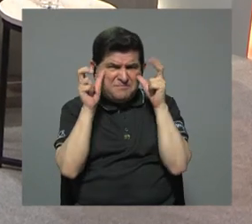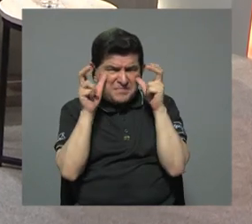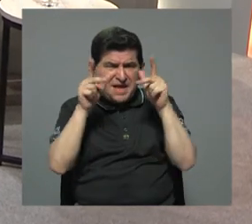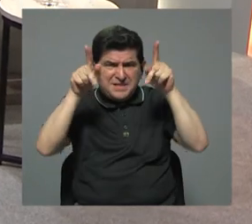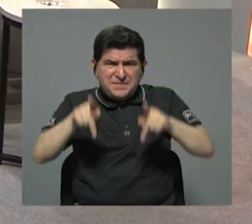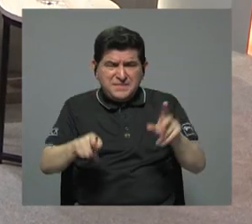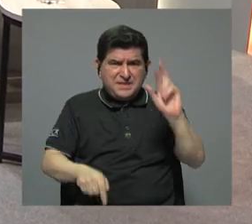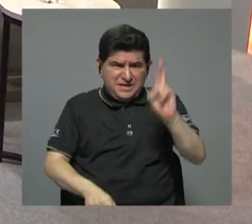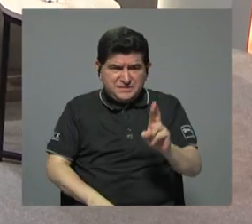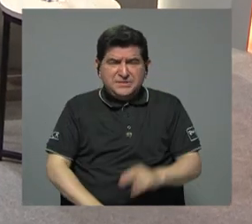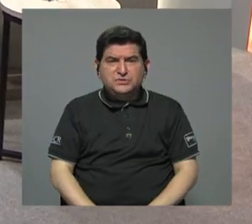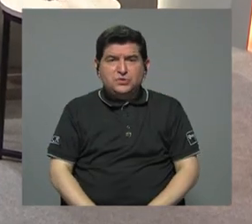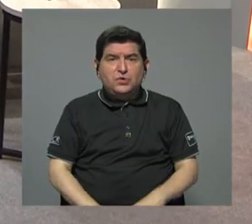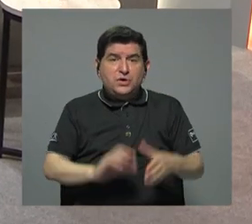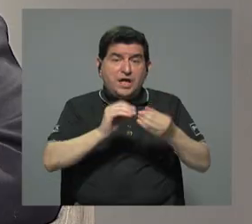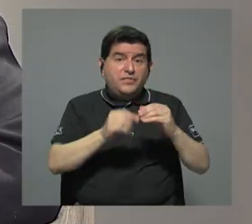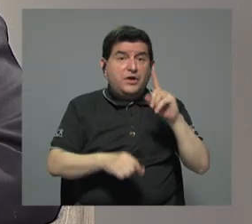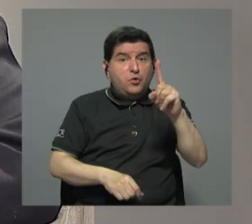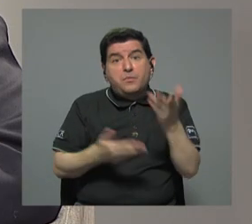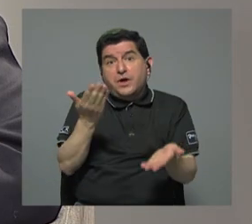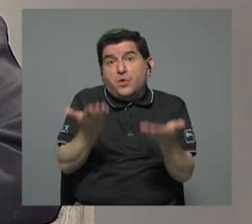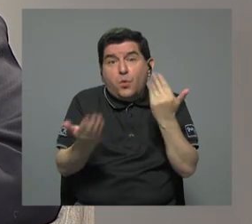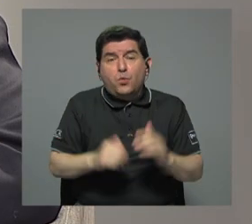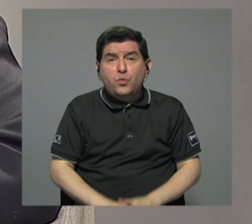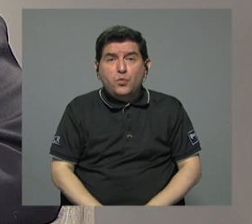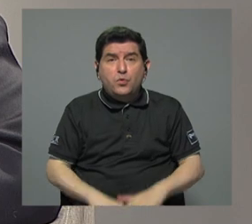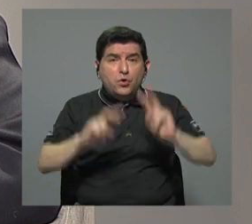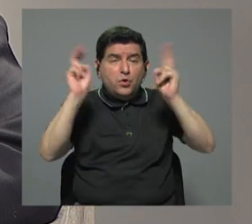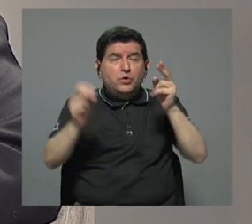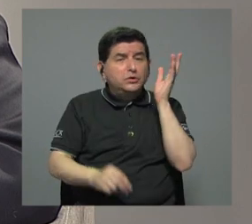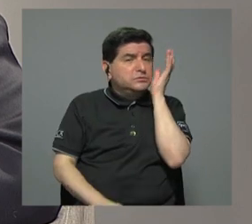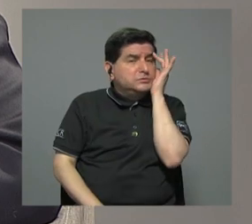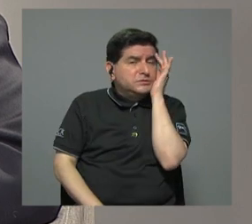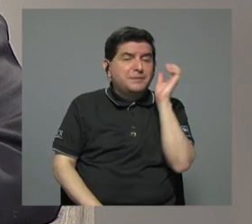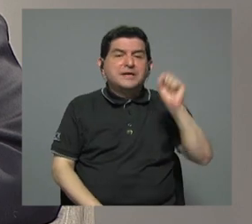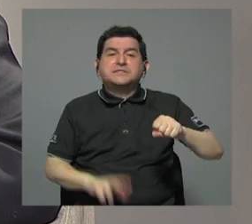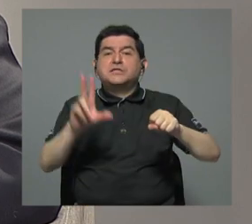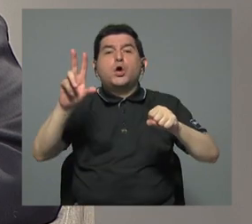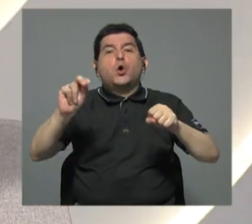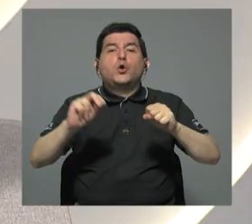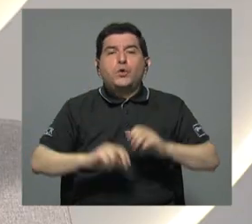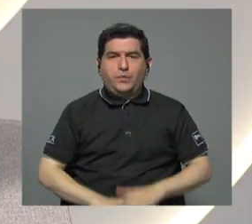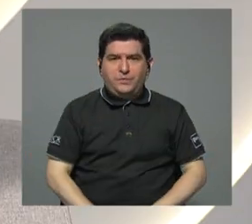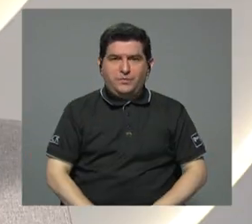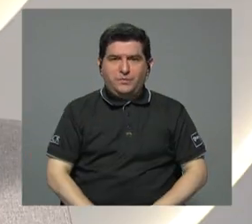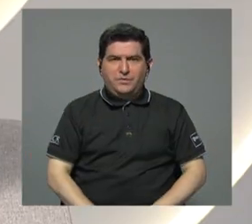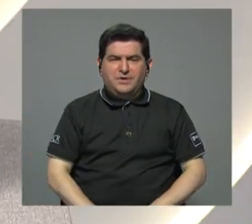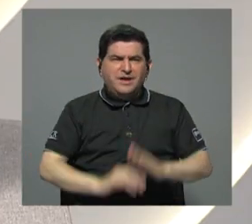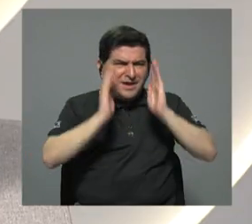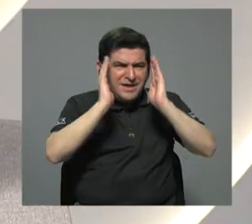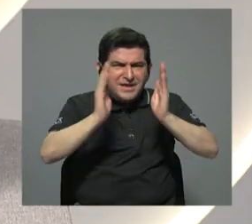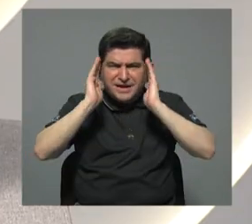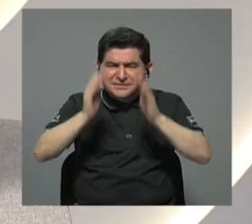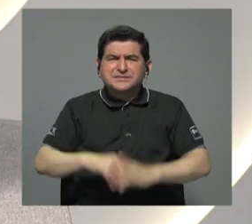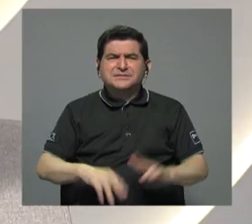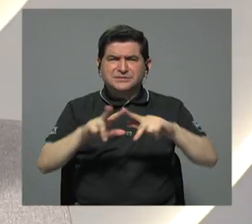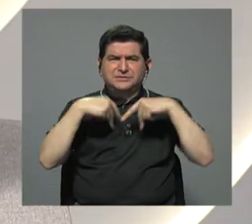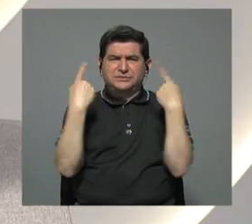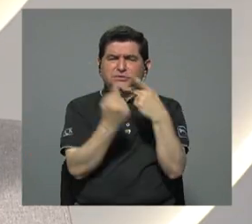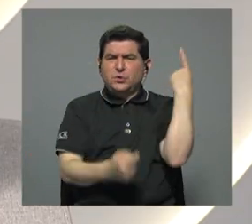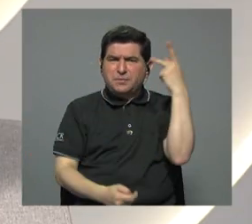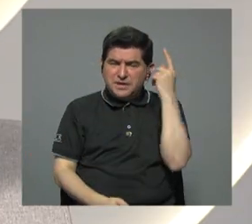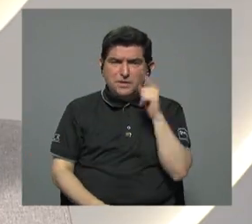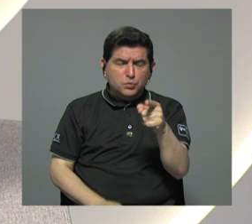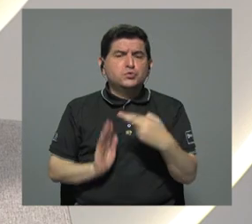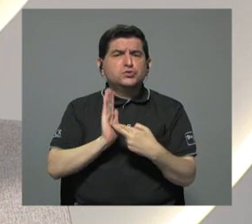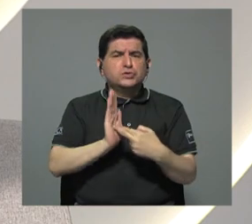los costarricenses y va a pasar de número uno será los temas de preocupación si o no y cómo van a abordar los partidos políticos